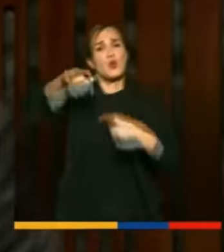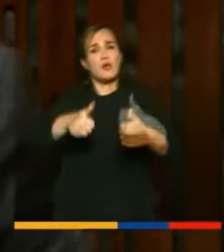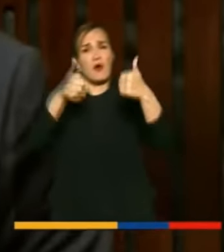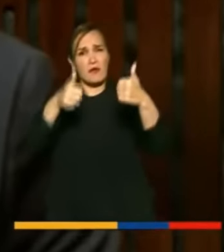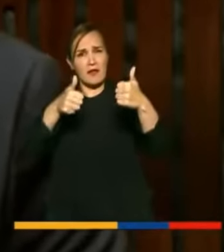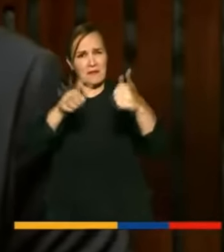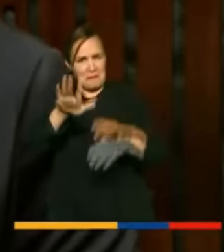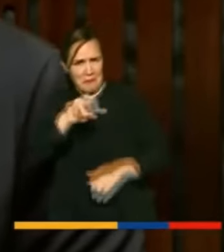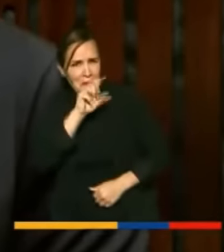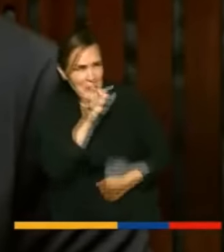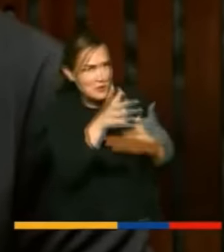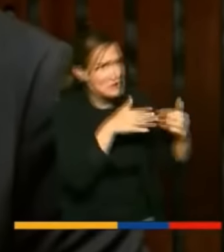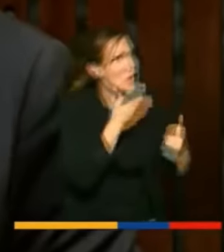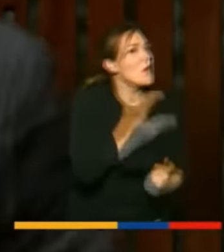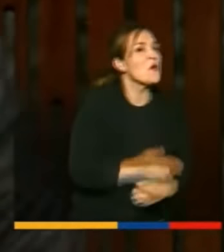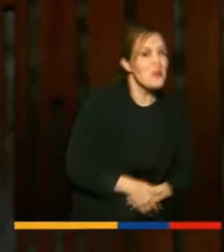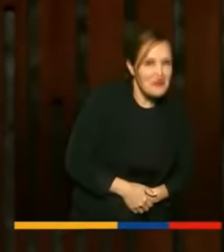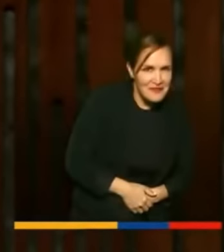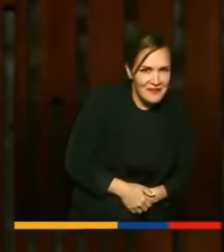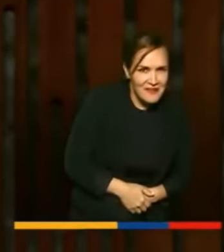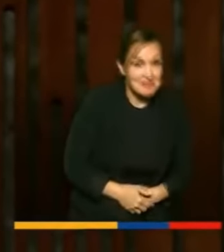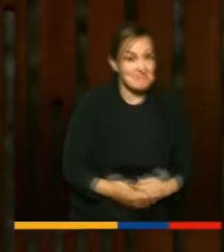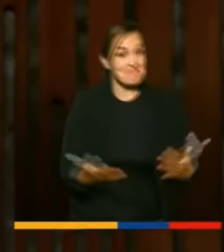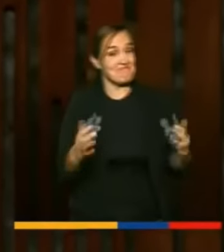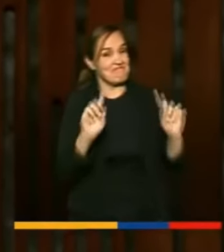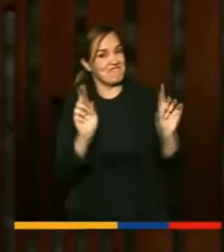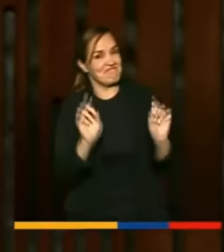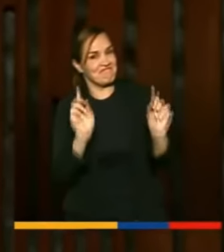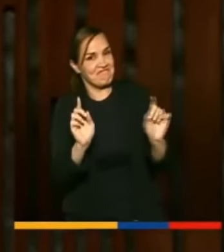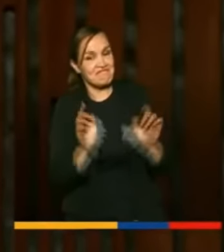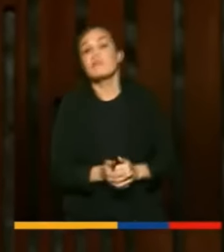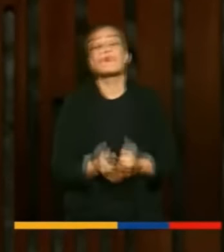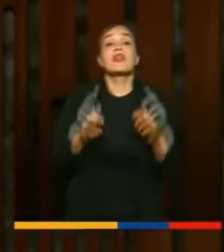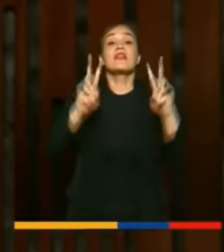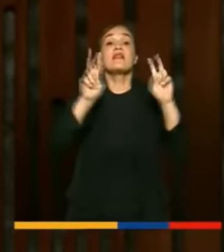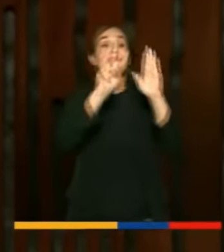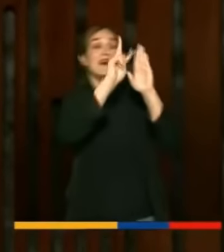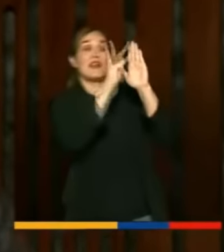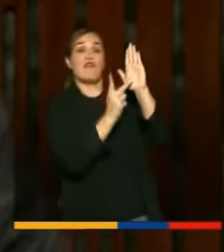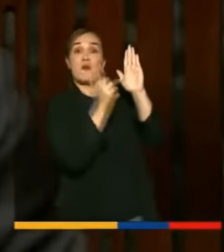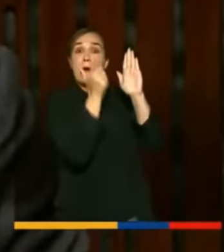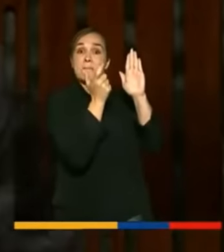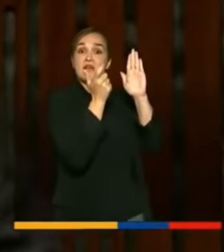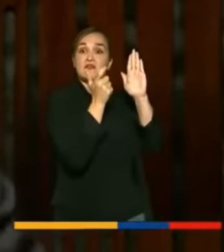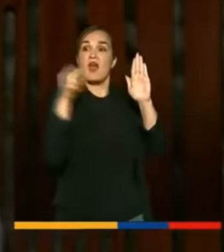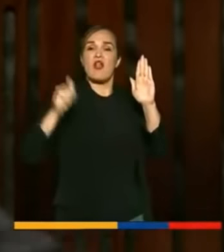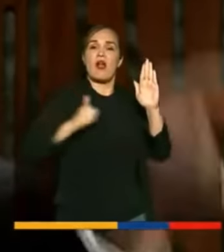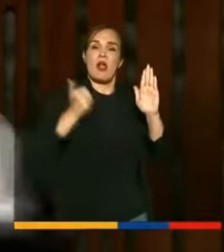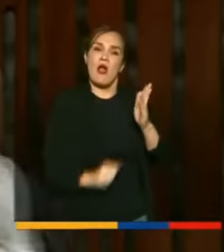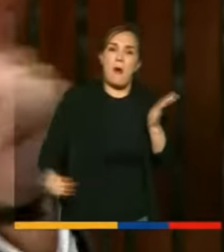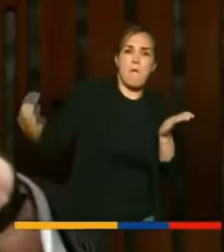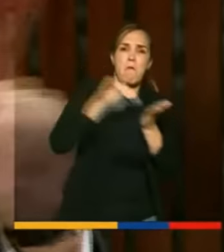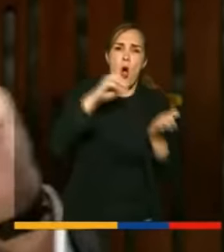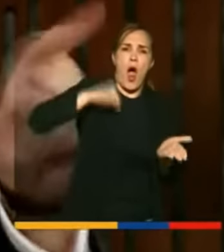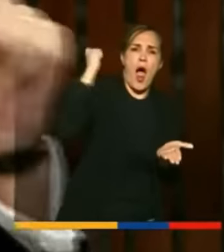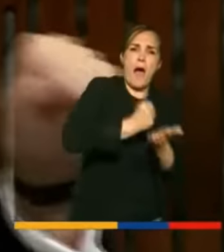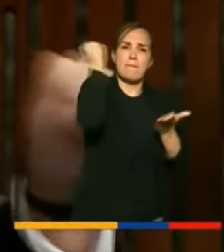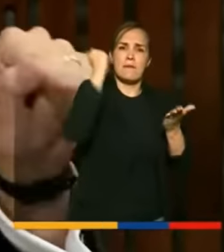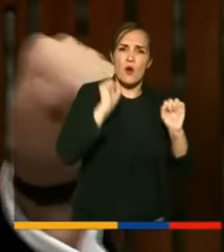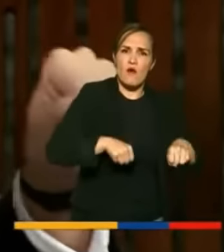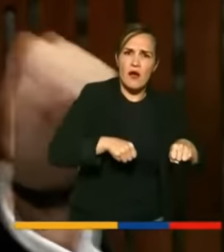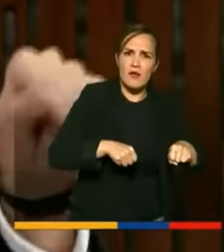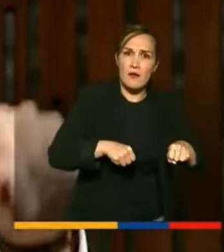La reforma pensional, que además fue arbitrariamente aprobada, no resuelve